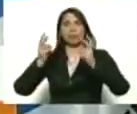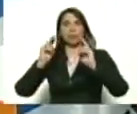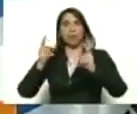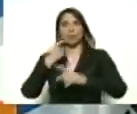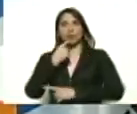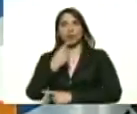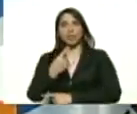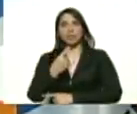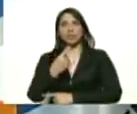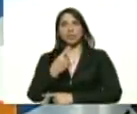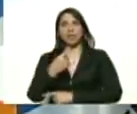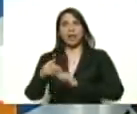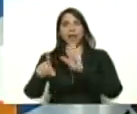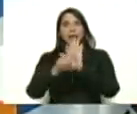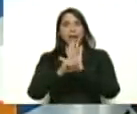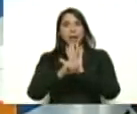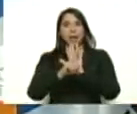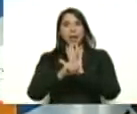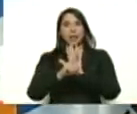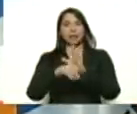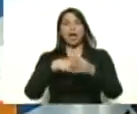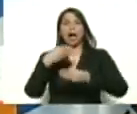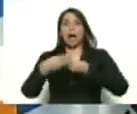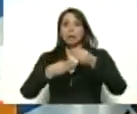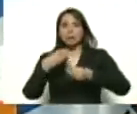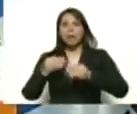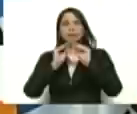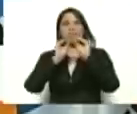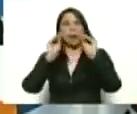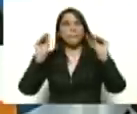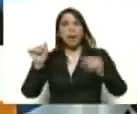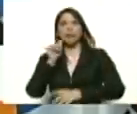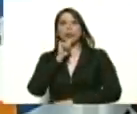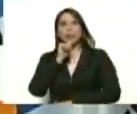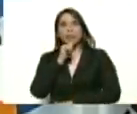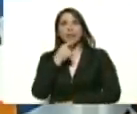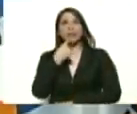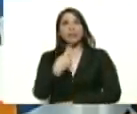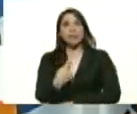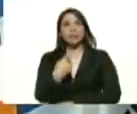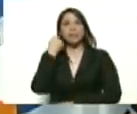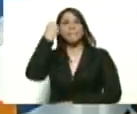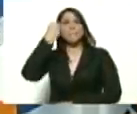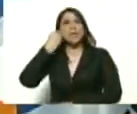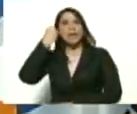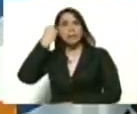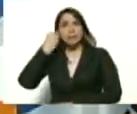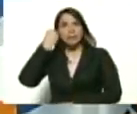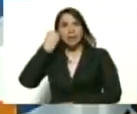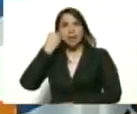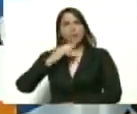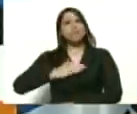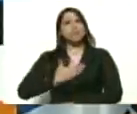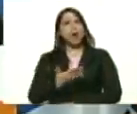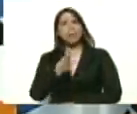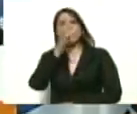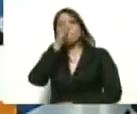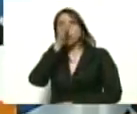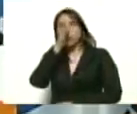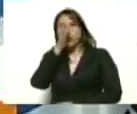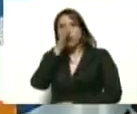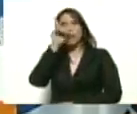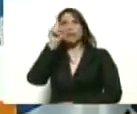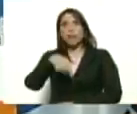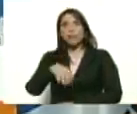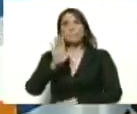Y aprovecho ya para terminar, hacer un llamado a quienes todavía consideran o creen que pueden burlar, como también